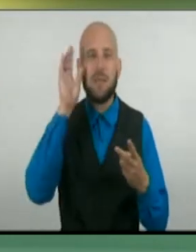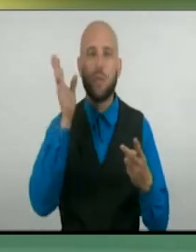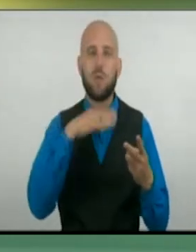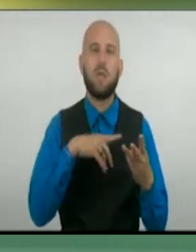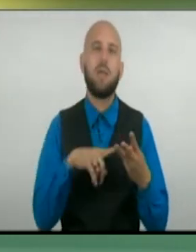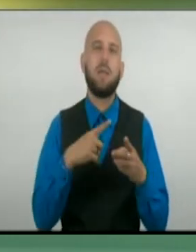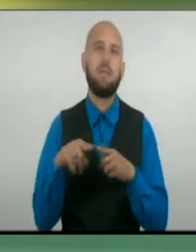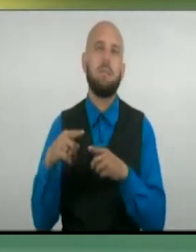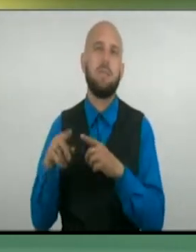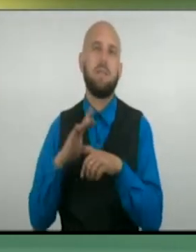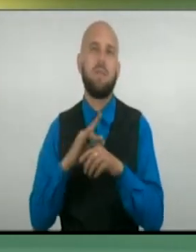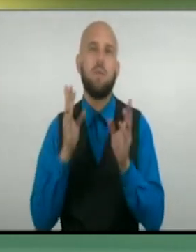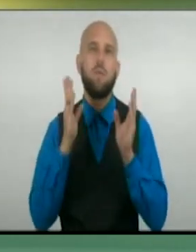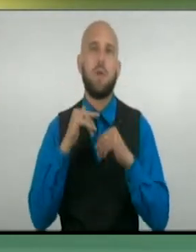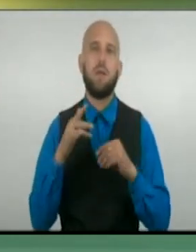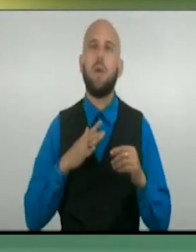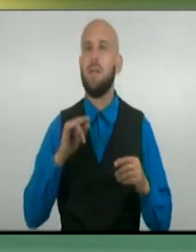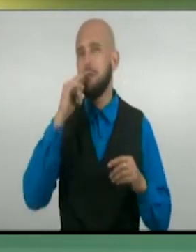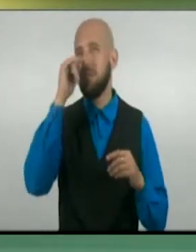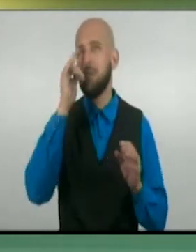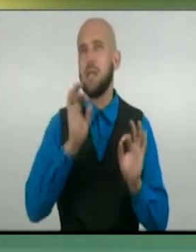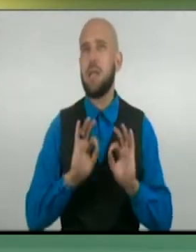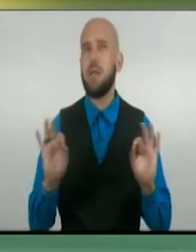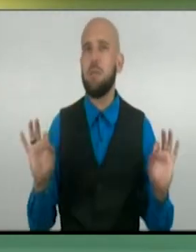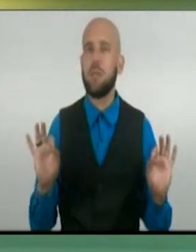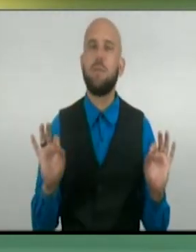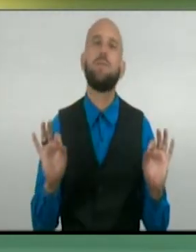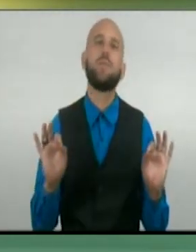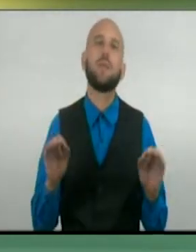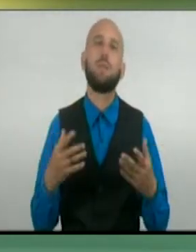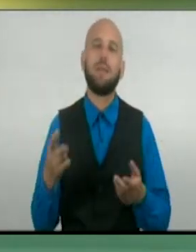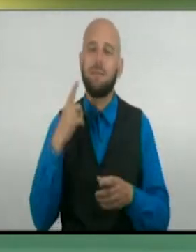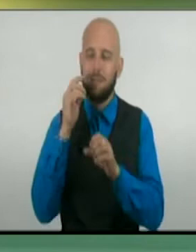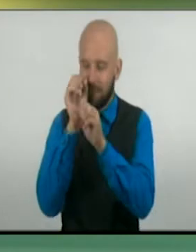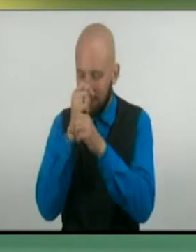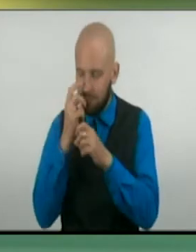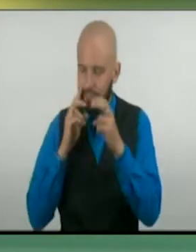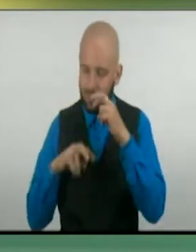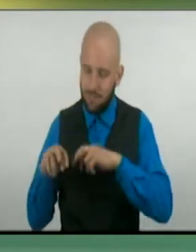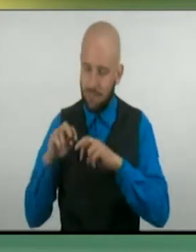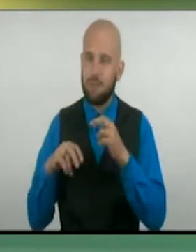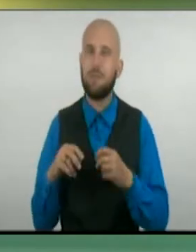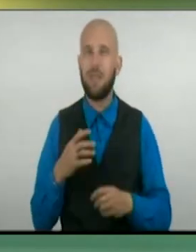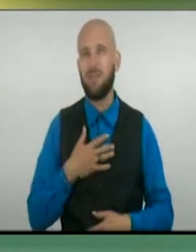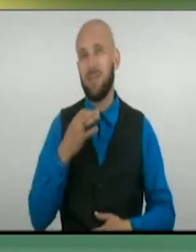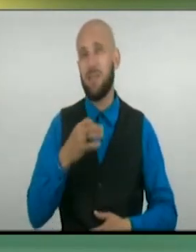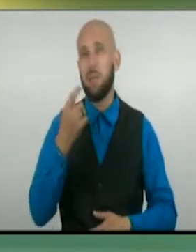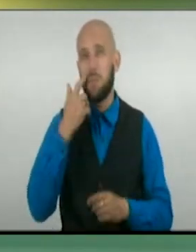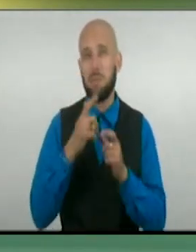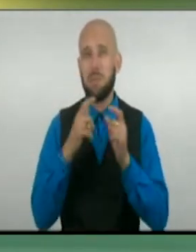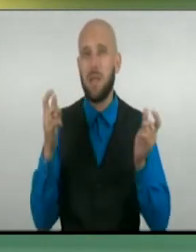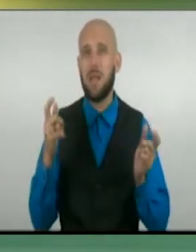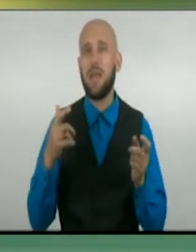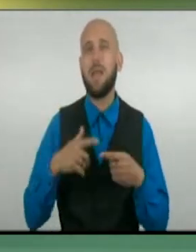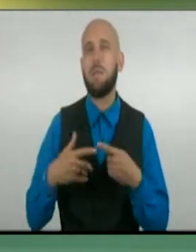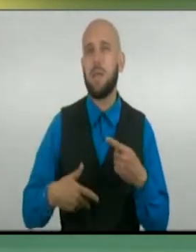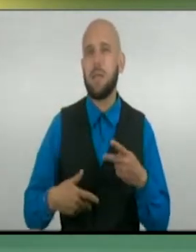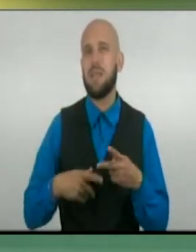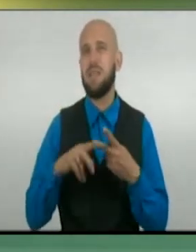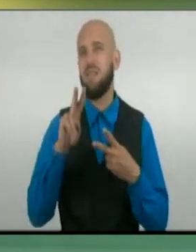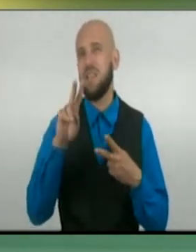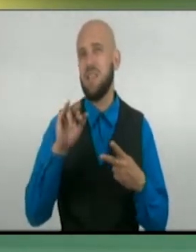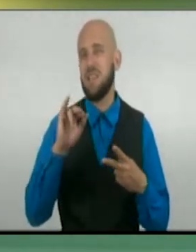el departamento del sistema ultramicroanalítico donde ese pesquisa vih la enfermedad de viaje hepatitis b hepatitis